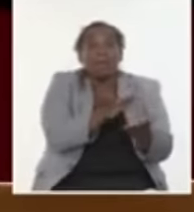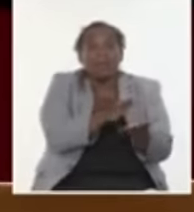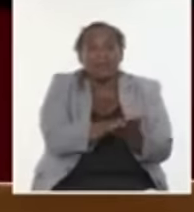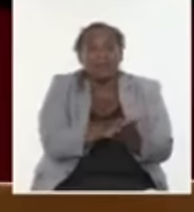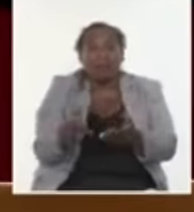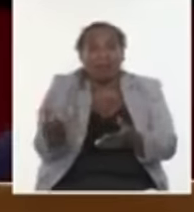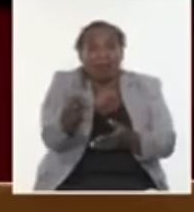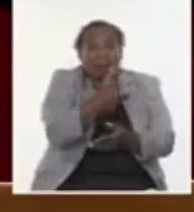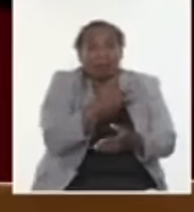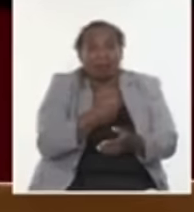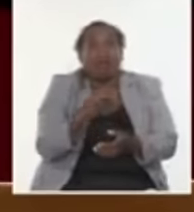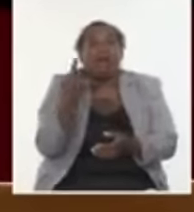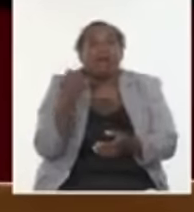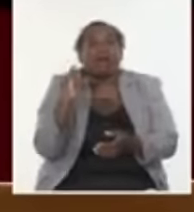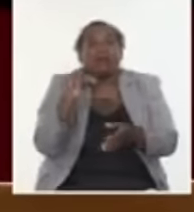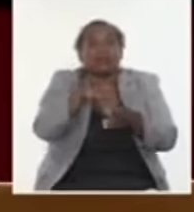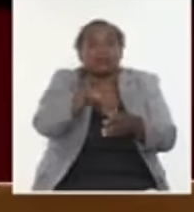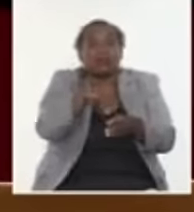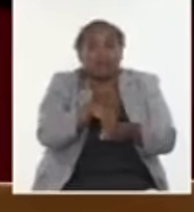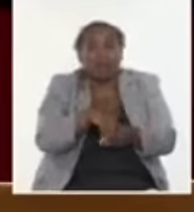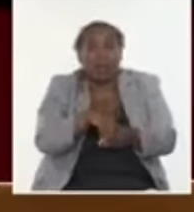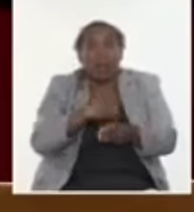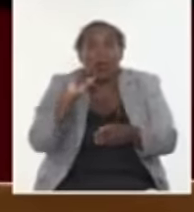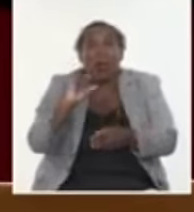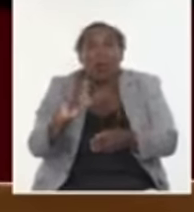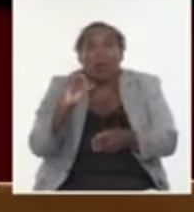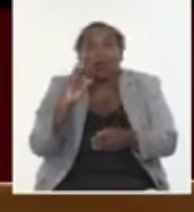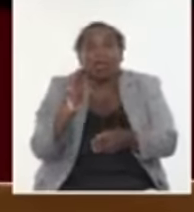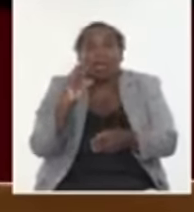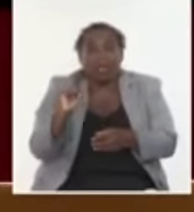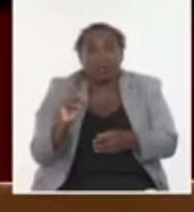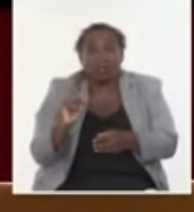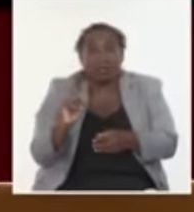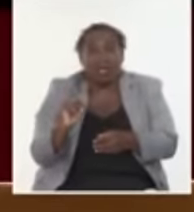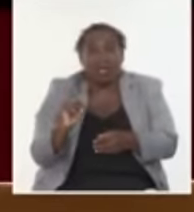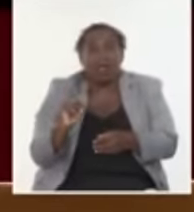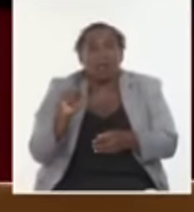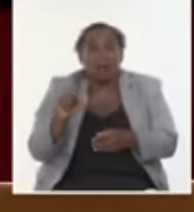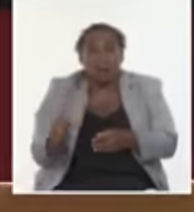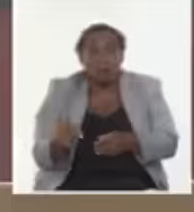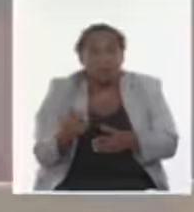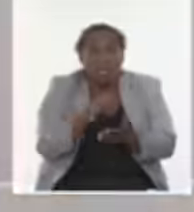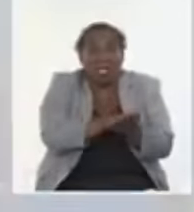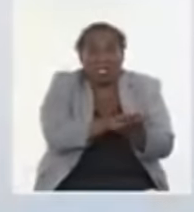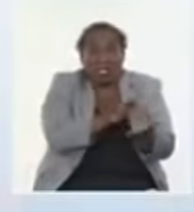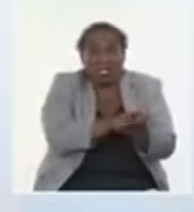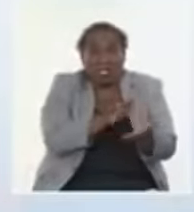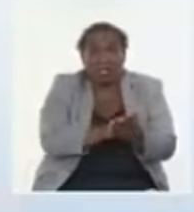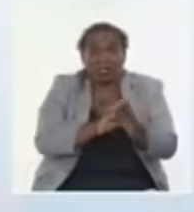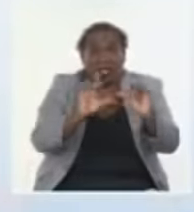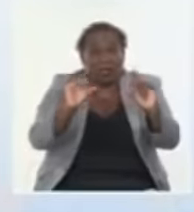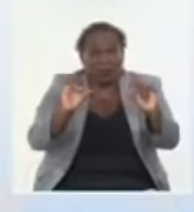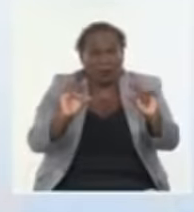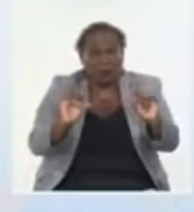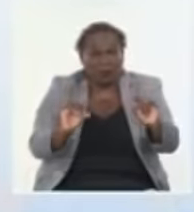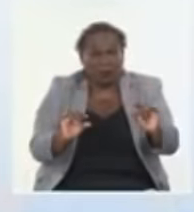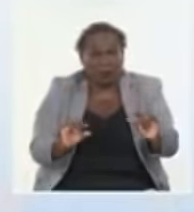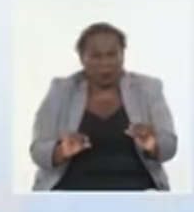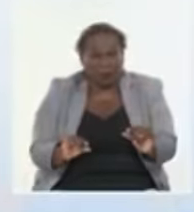faltan ingresos, y si bien las cuentas por cobrar han bajado cantidad, bastante, pero